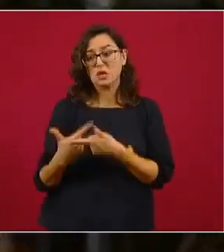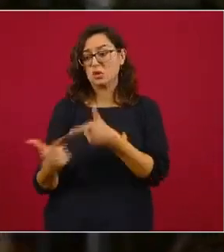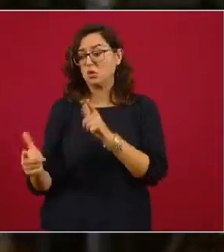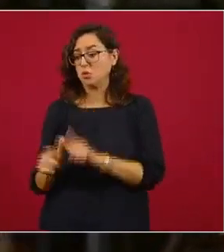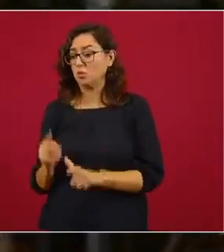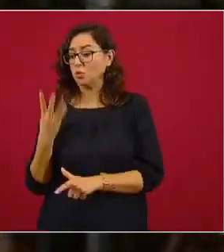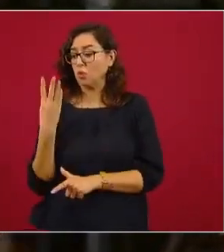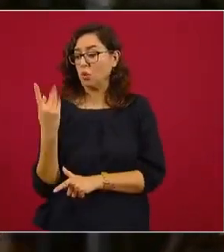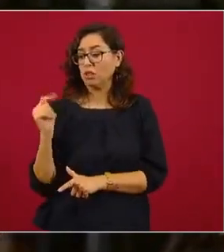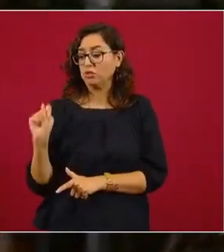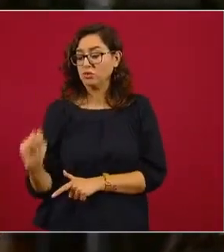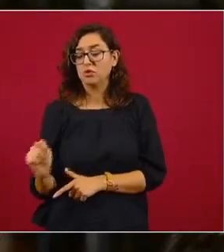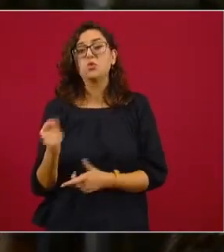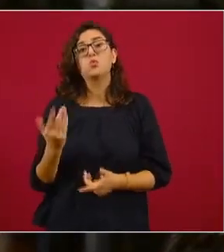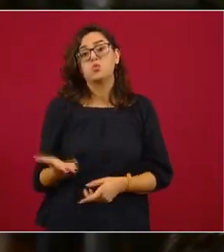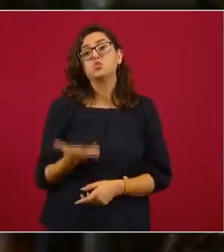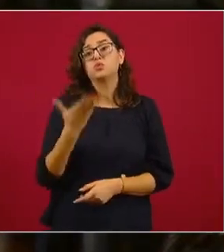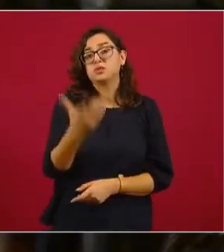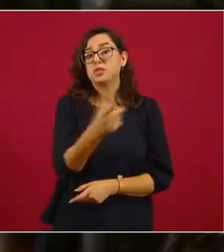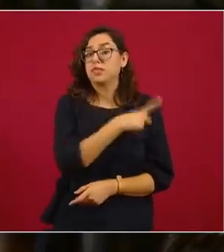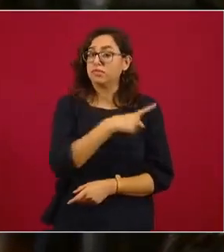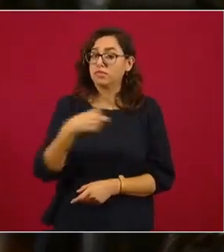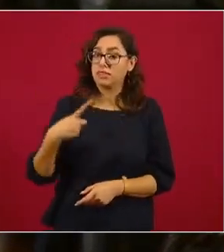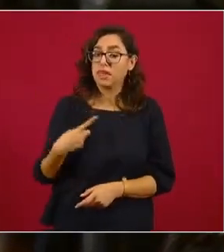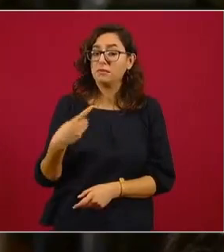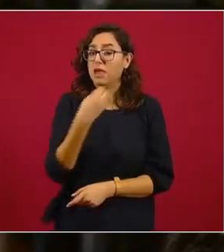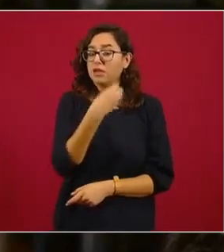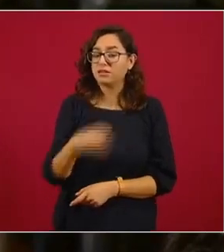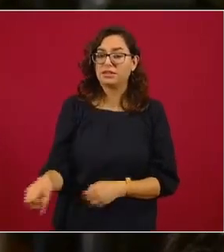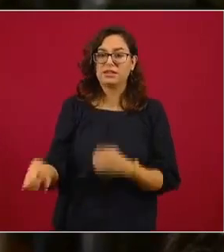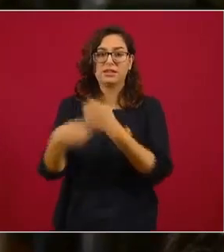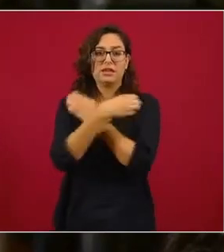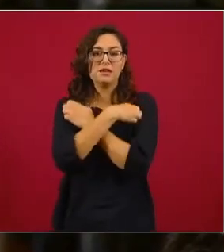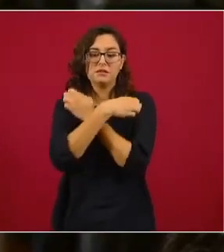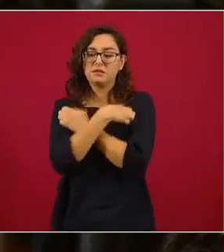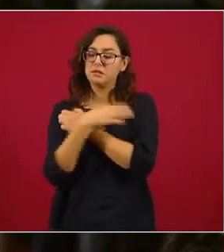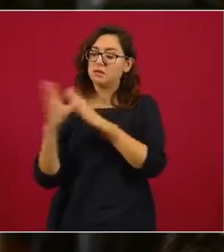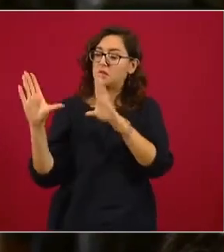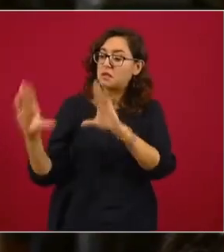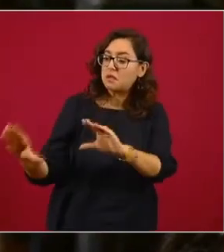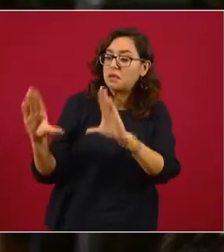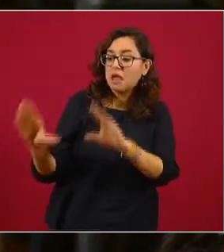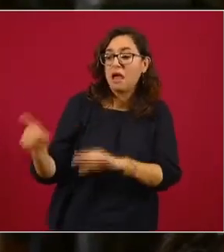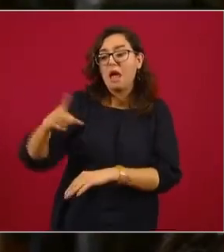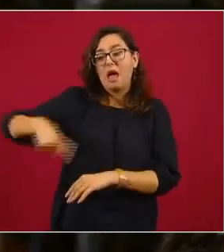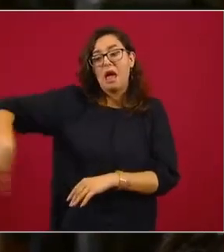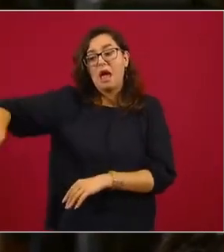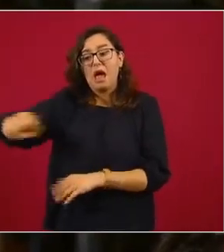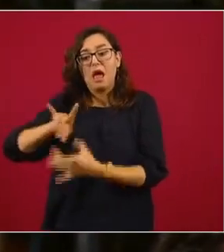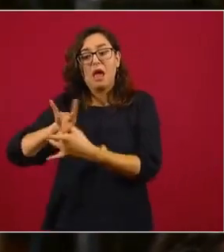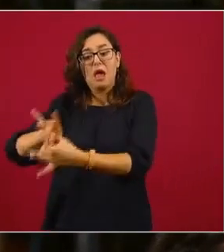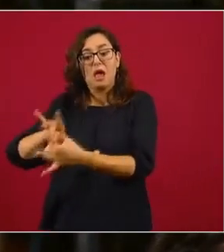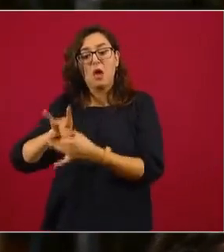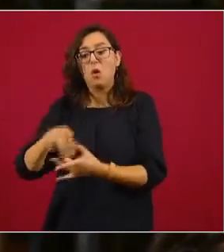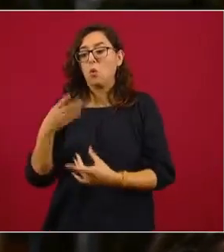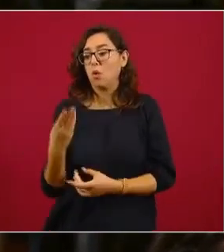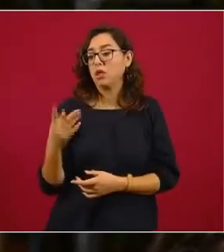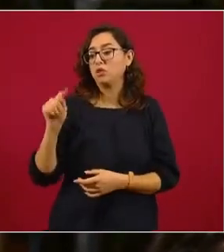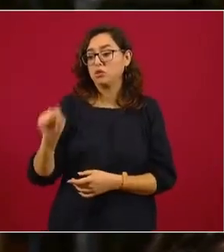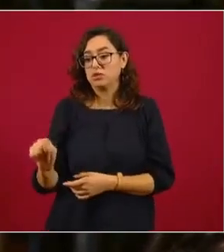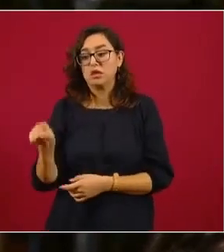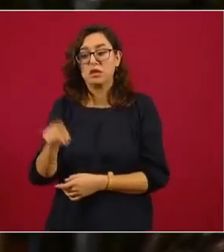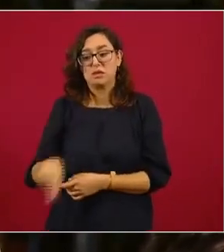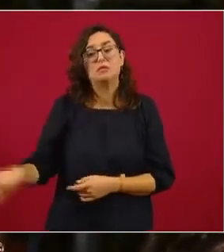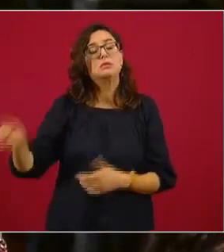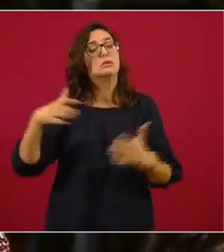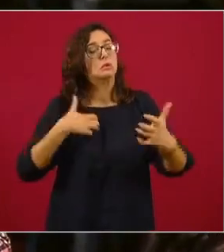obligación de educar a sus fans e invitarlos a la tolerancia y el respeto. Su gente Pro-4T, presidente, también es